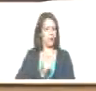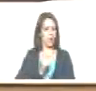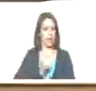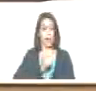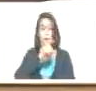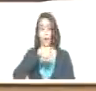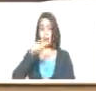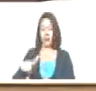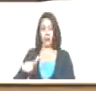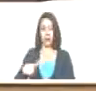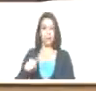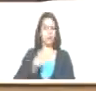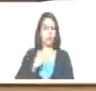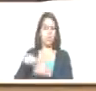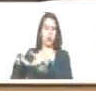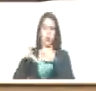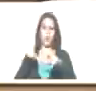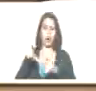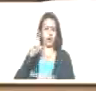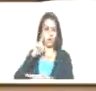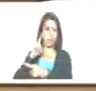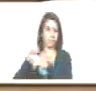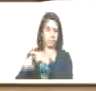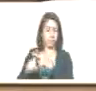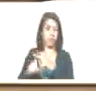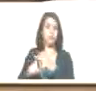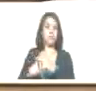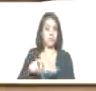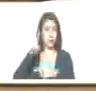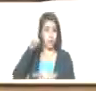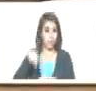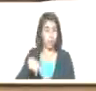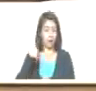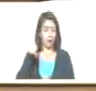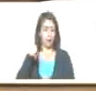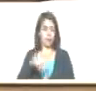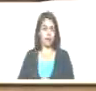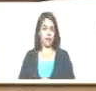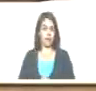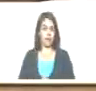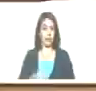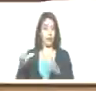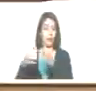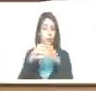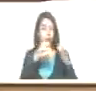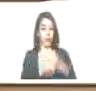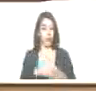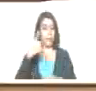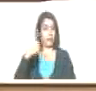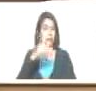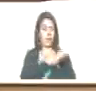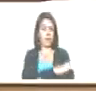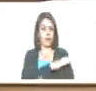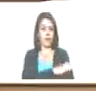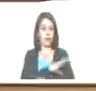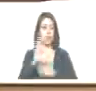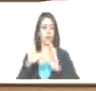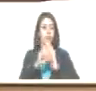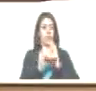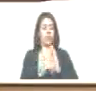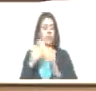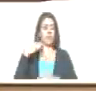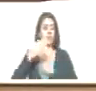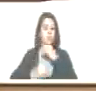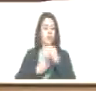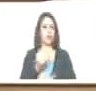estén donde estén, incluya también a esos sectores de la ultraderecha que se robaron al menos más de 40